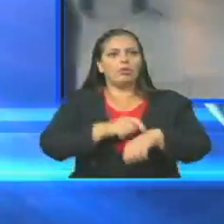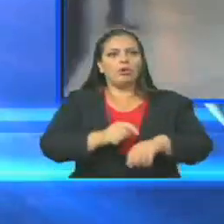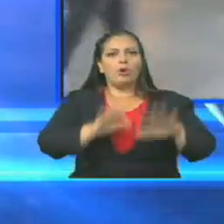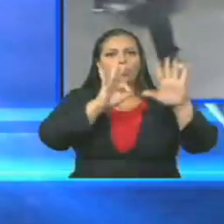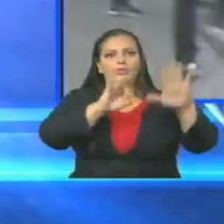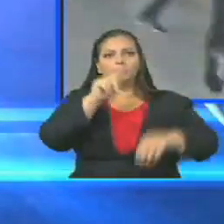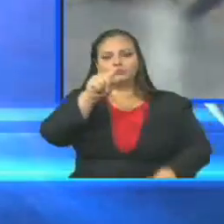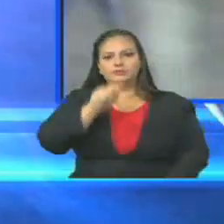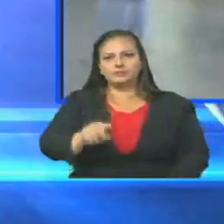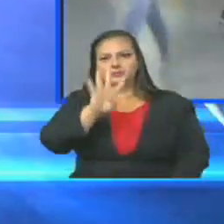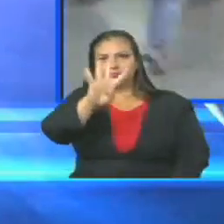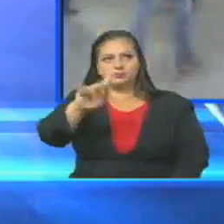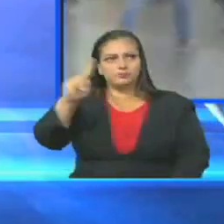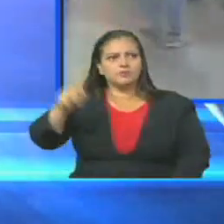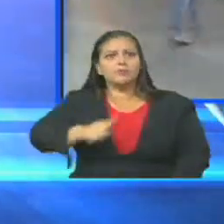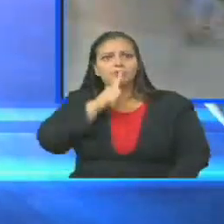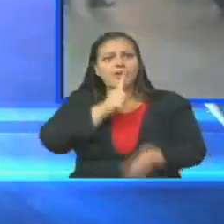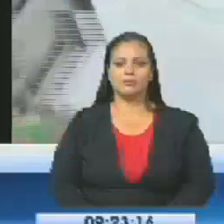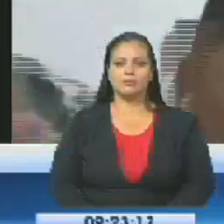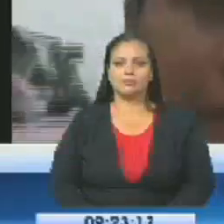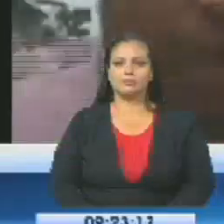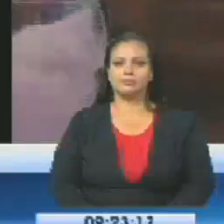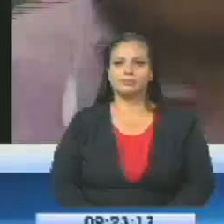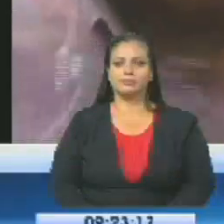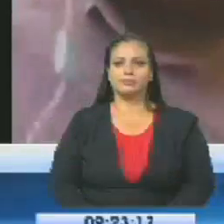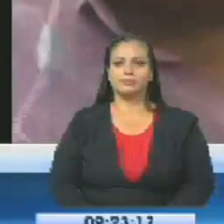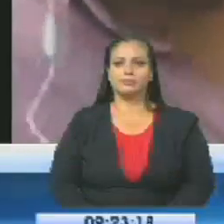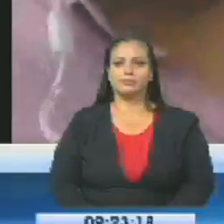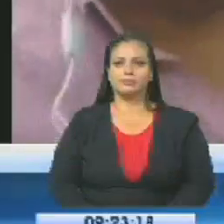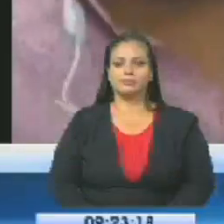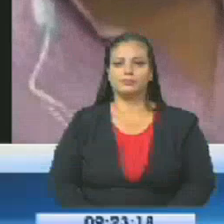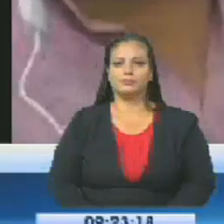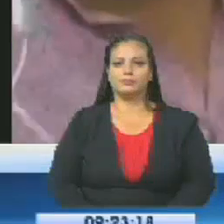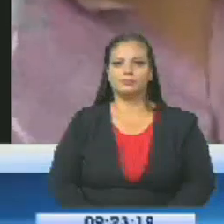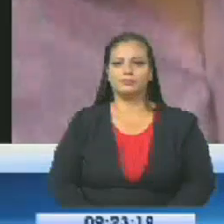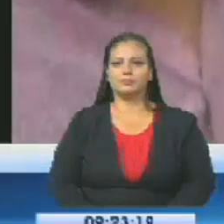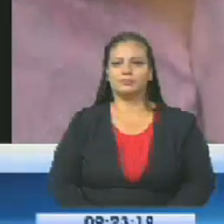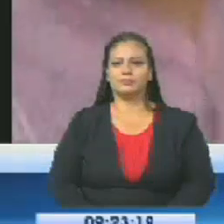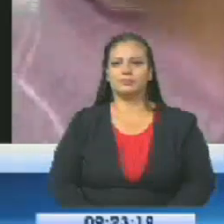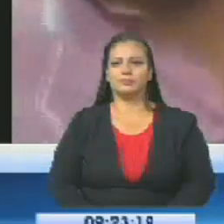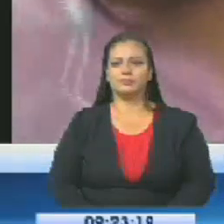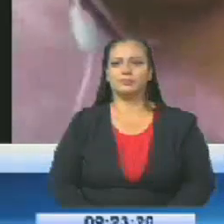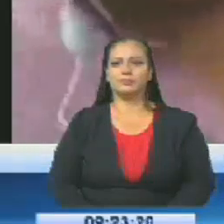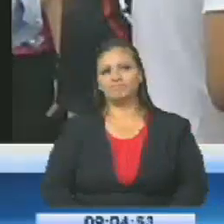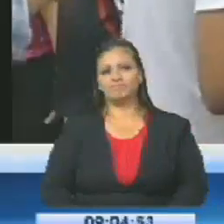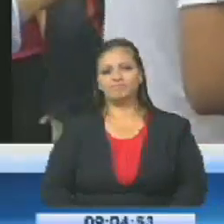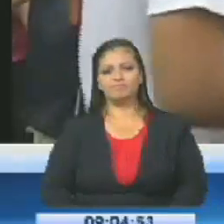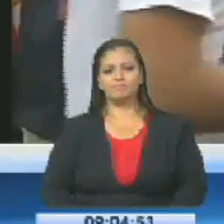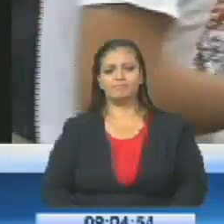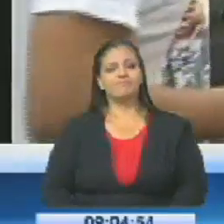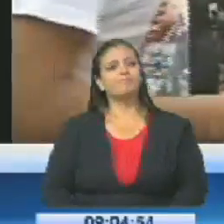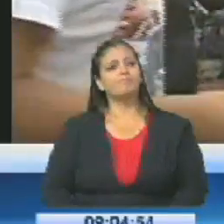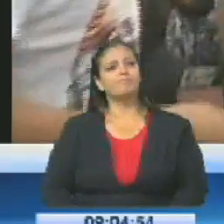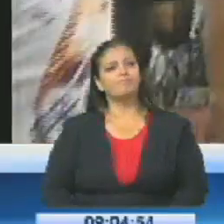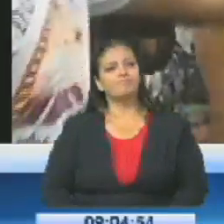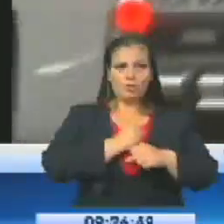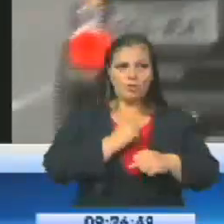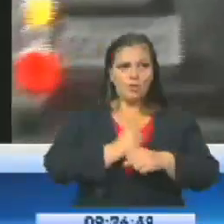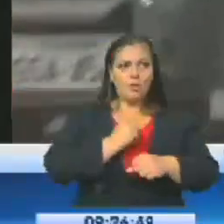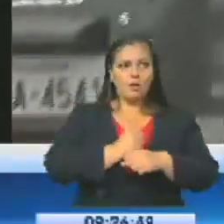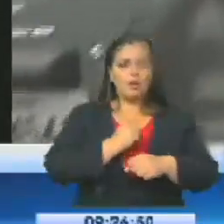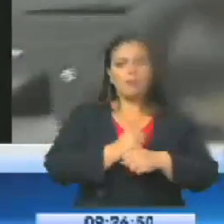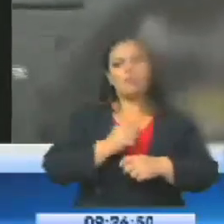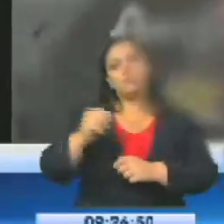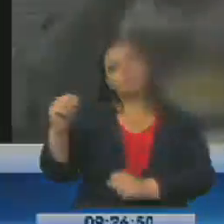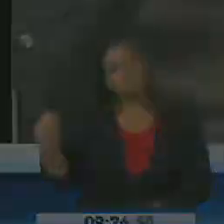8:41 es un movimiento telúrico. Sismo que se sintió hace... Estamos en el lugar exacto y en la hora indicada donde se generan